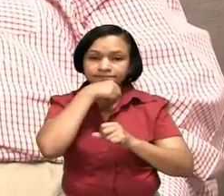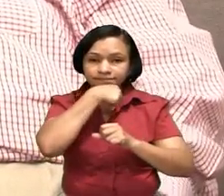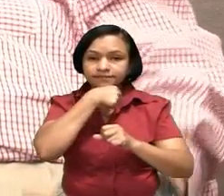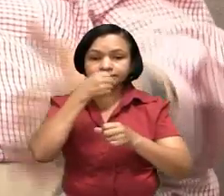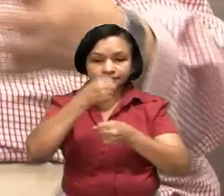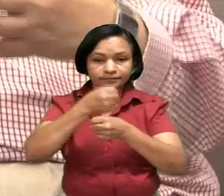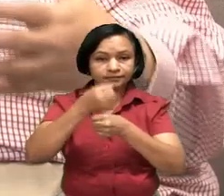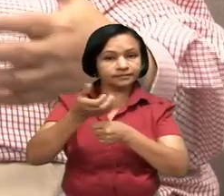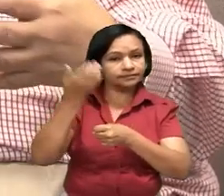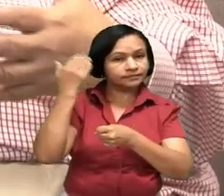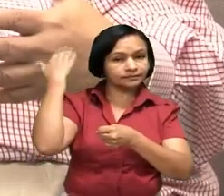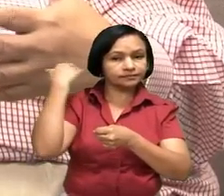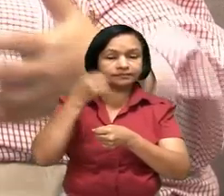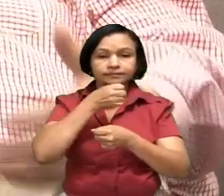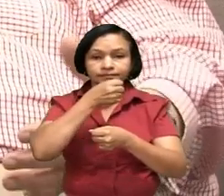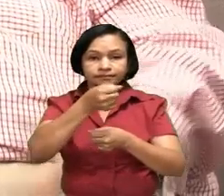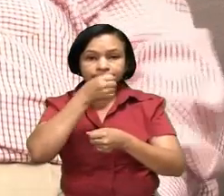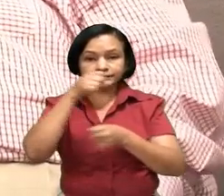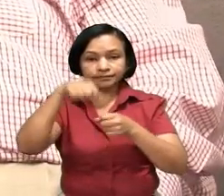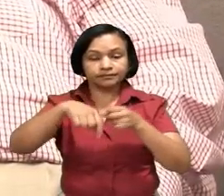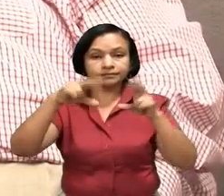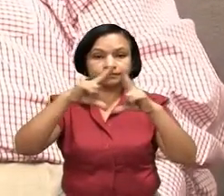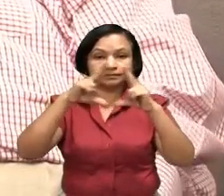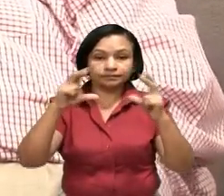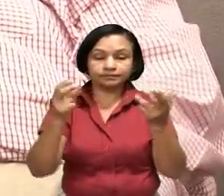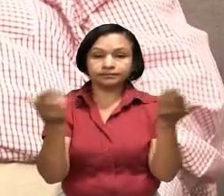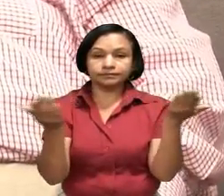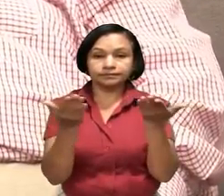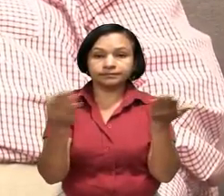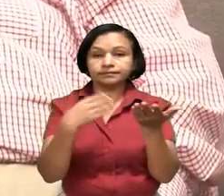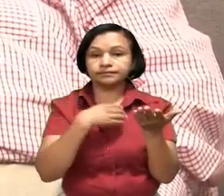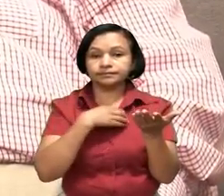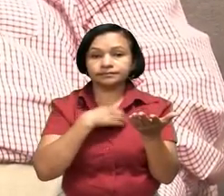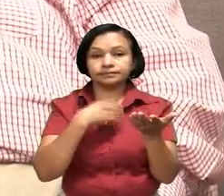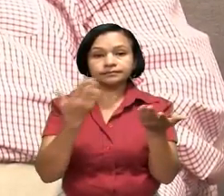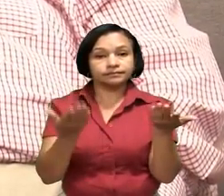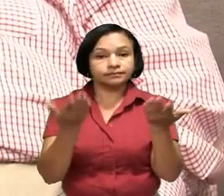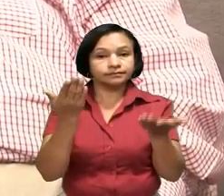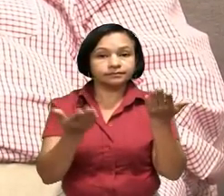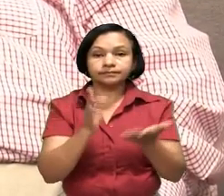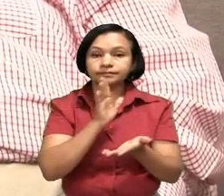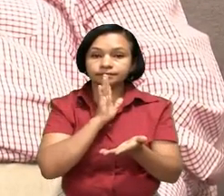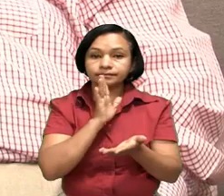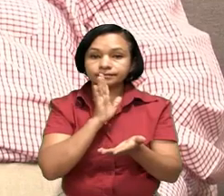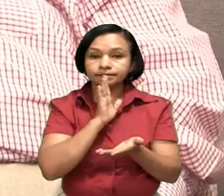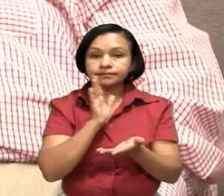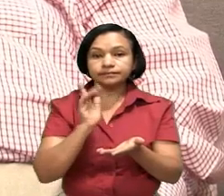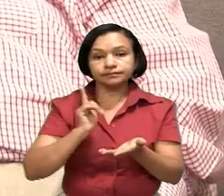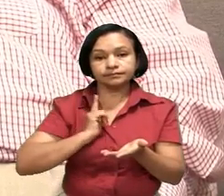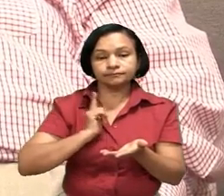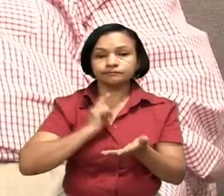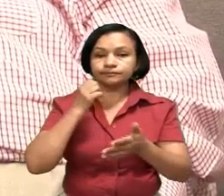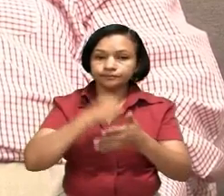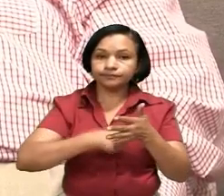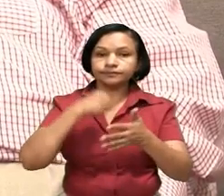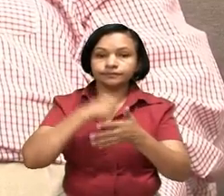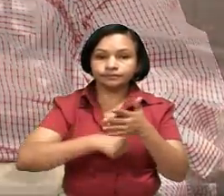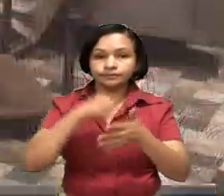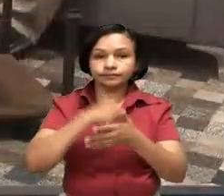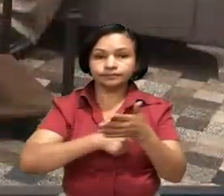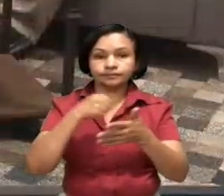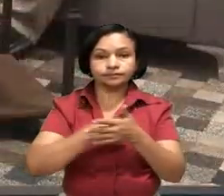lo mejor por los contextos y las coyunturas desde esos momentos me refiero a que tenían que batallar con